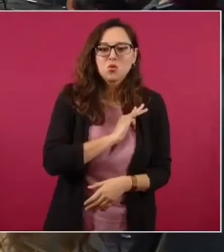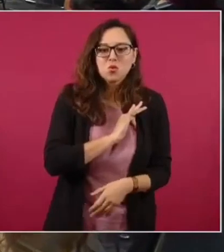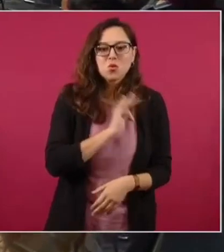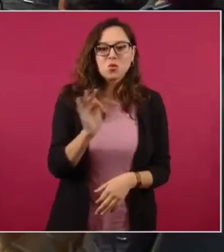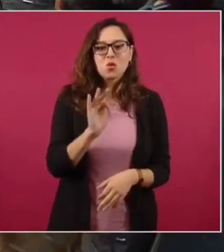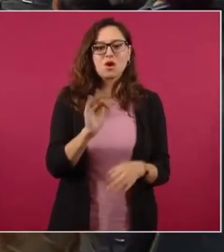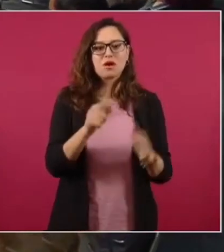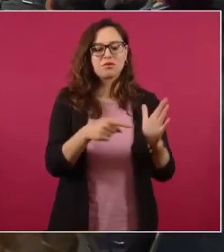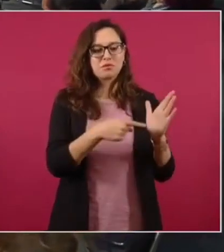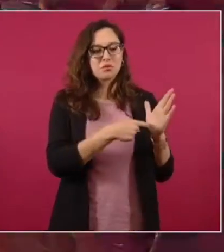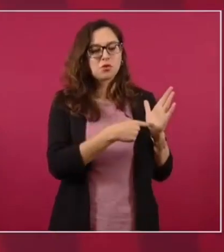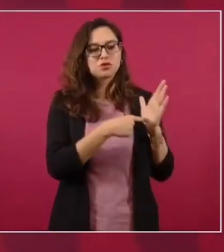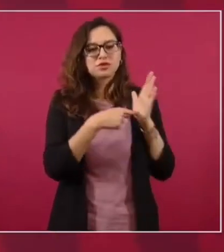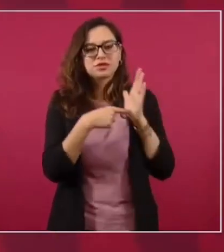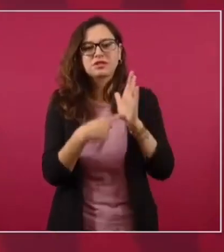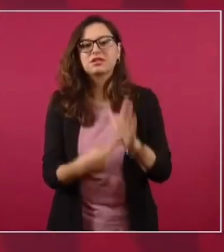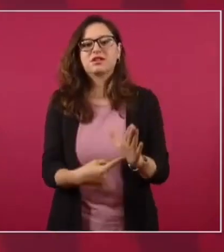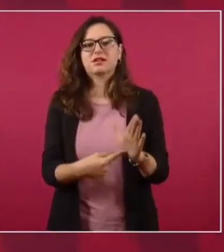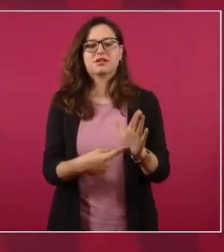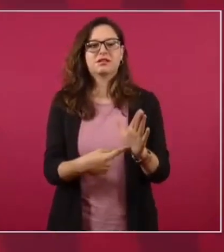tiene